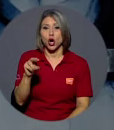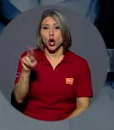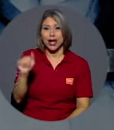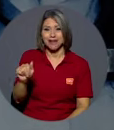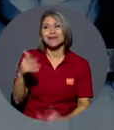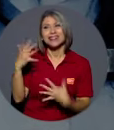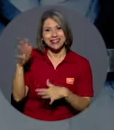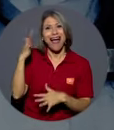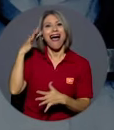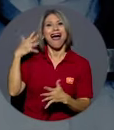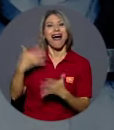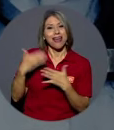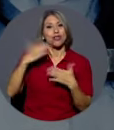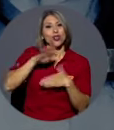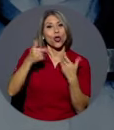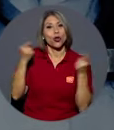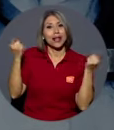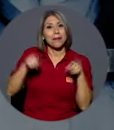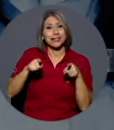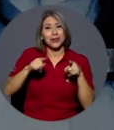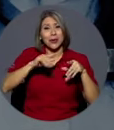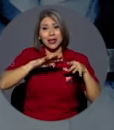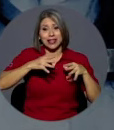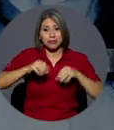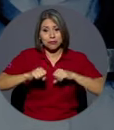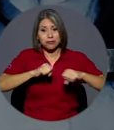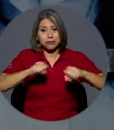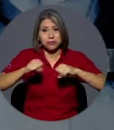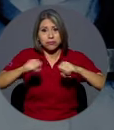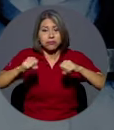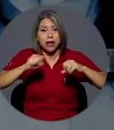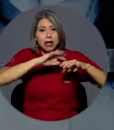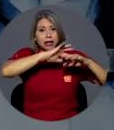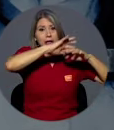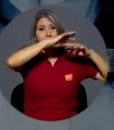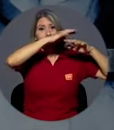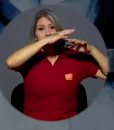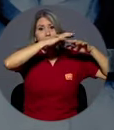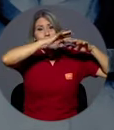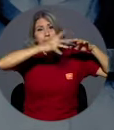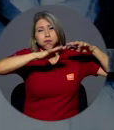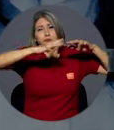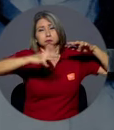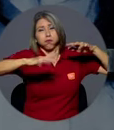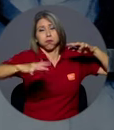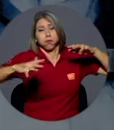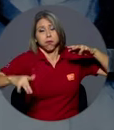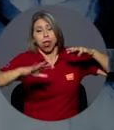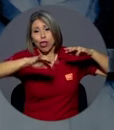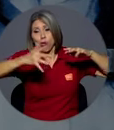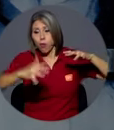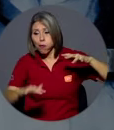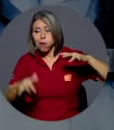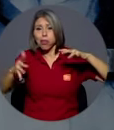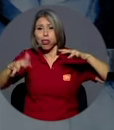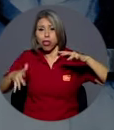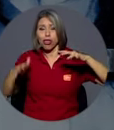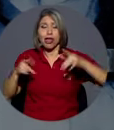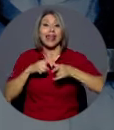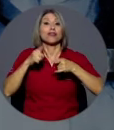¿verdad?, todo el problema que se dio con los deslizamientos que se hicieron en la parte alta, ¿verdad?, y obviamente la afectación sobre